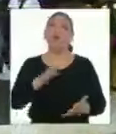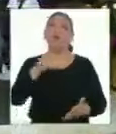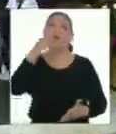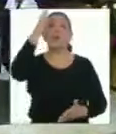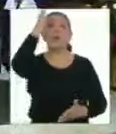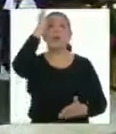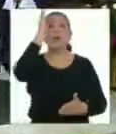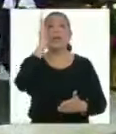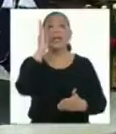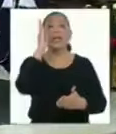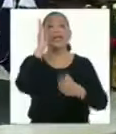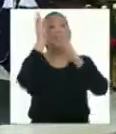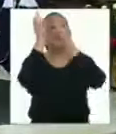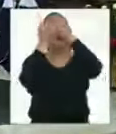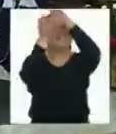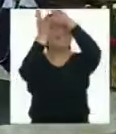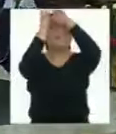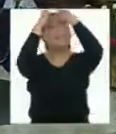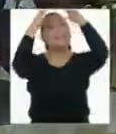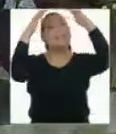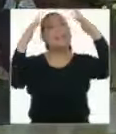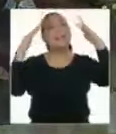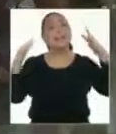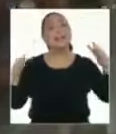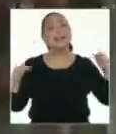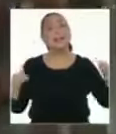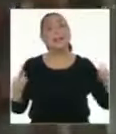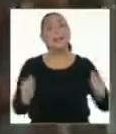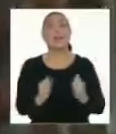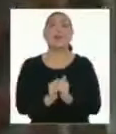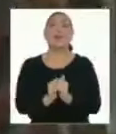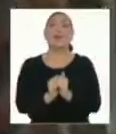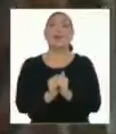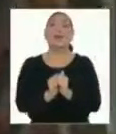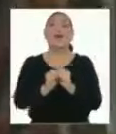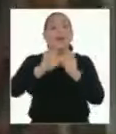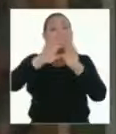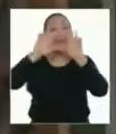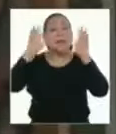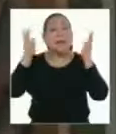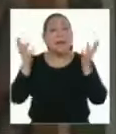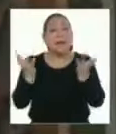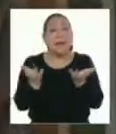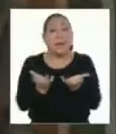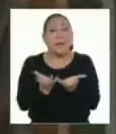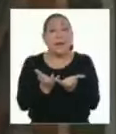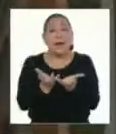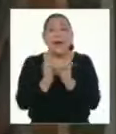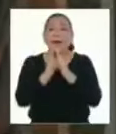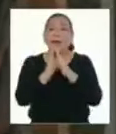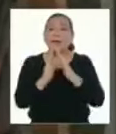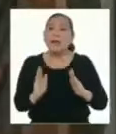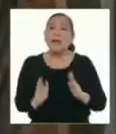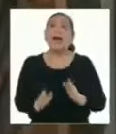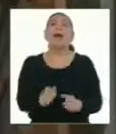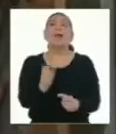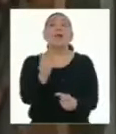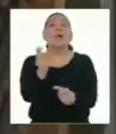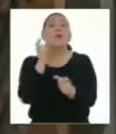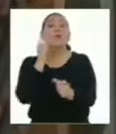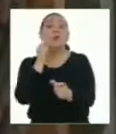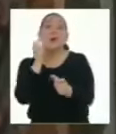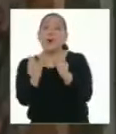Gloria a Dios en el cielo y en la tierra paz